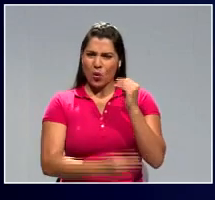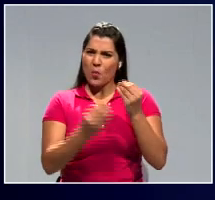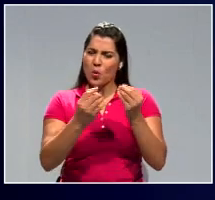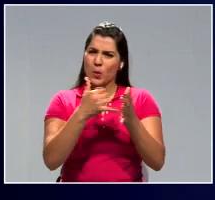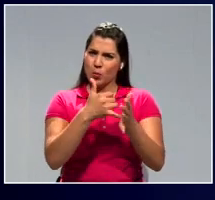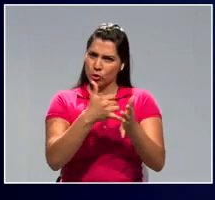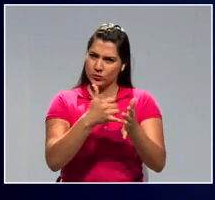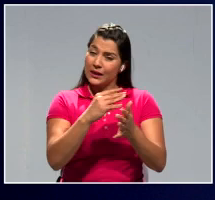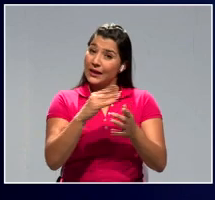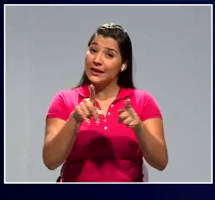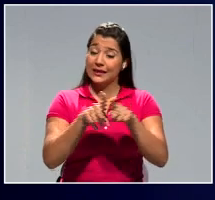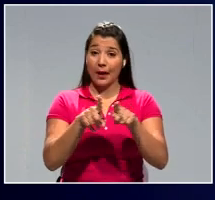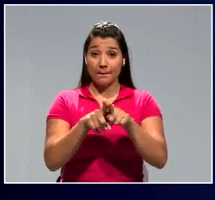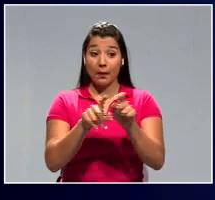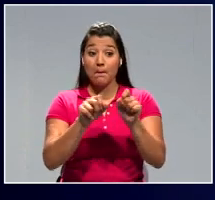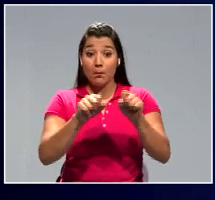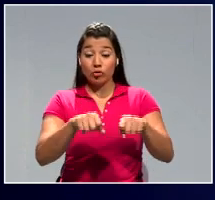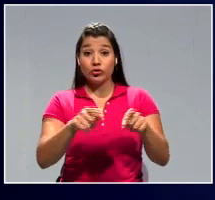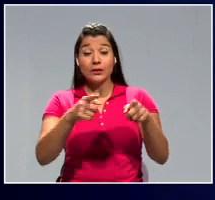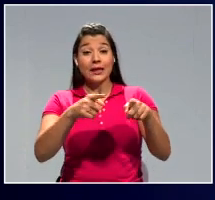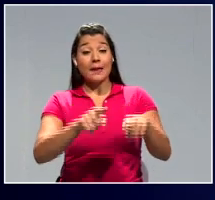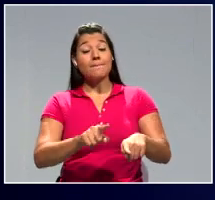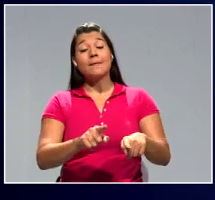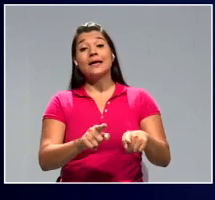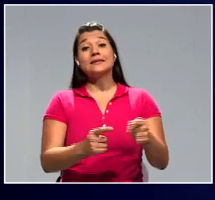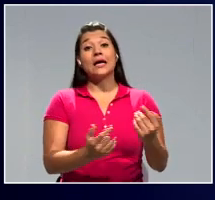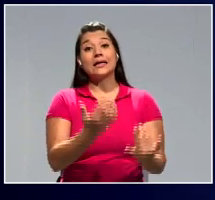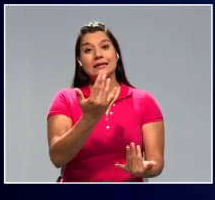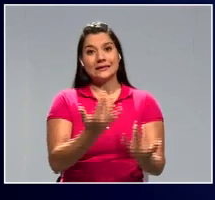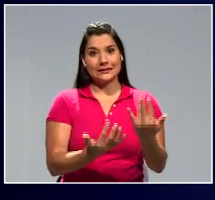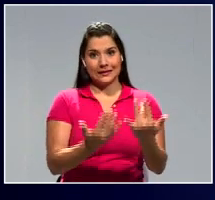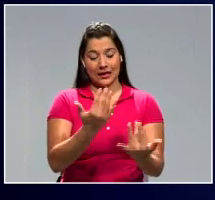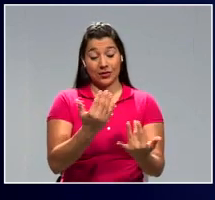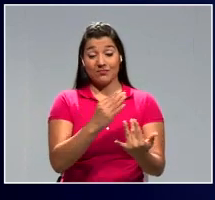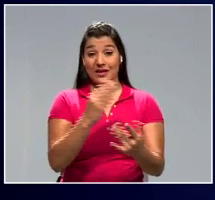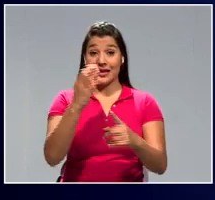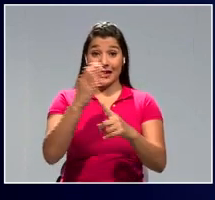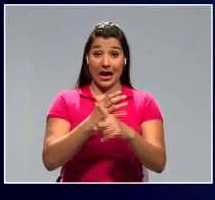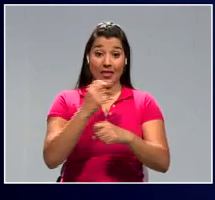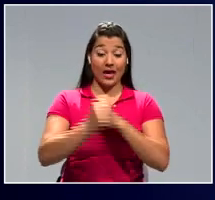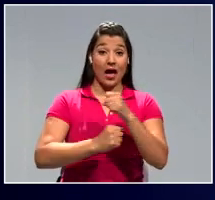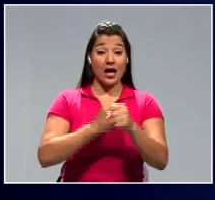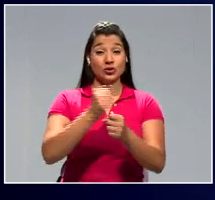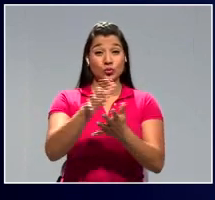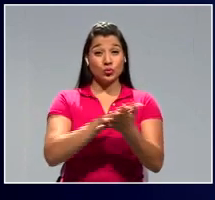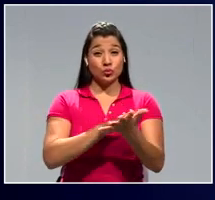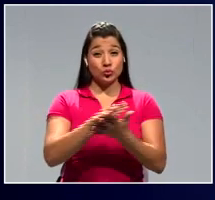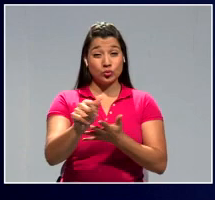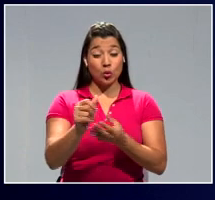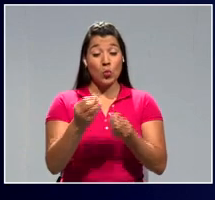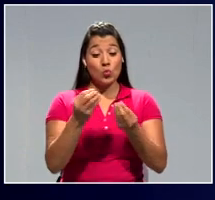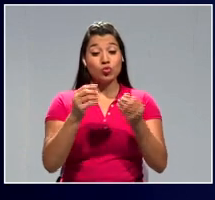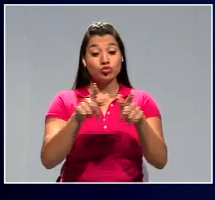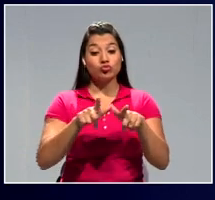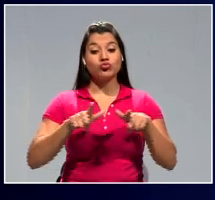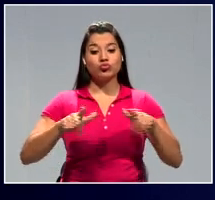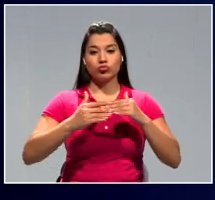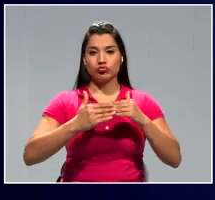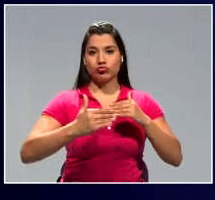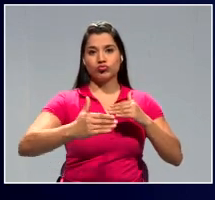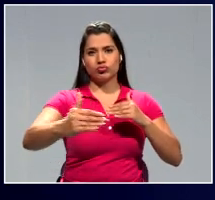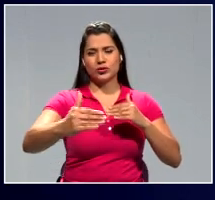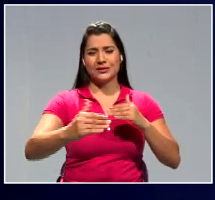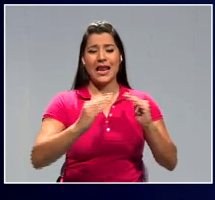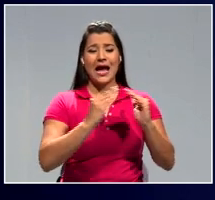es que sean víctimas de uno de los incendios que cada año arrasan con miles de metros cuadrados de las casas